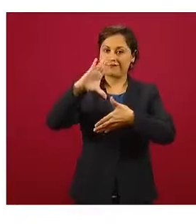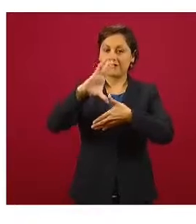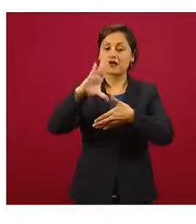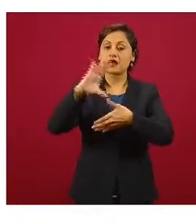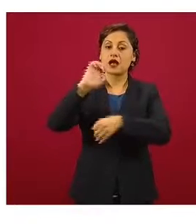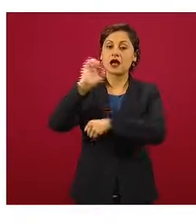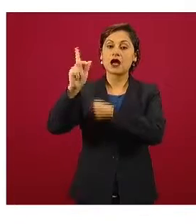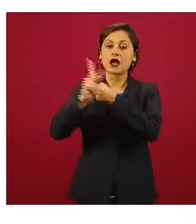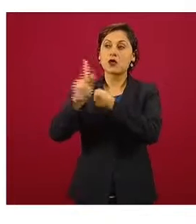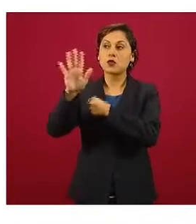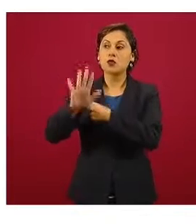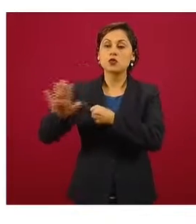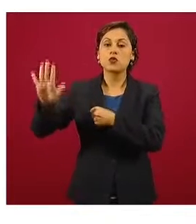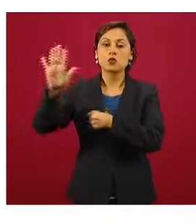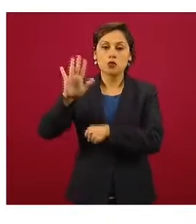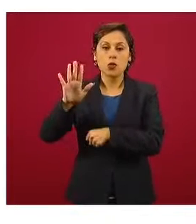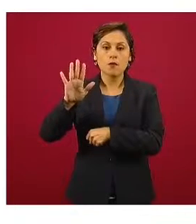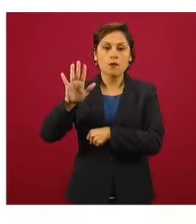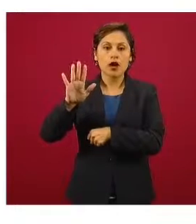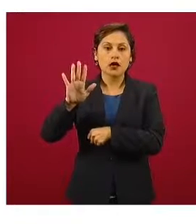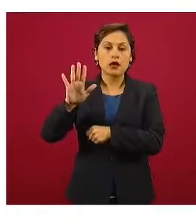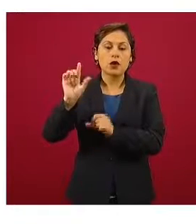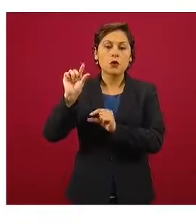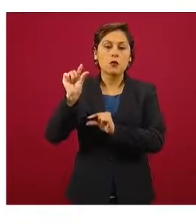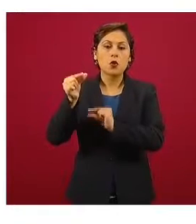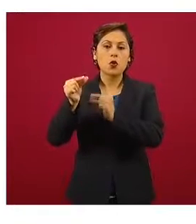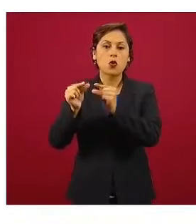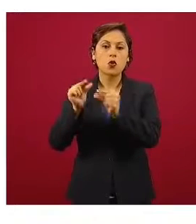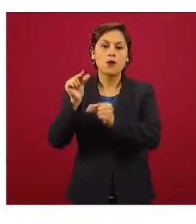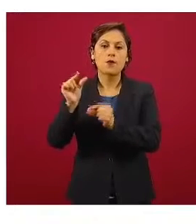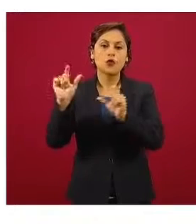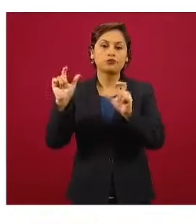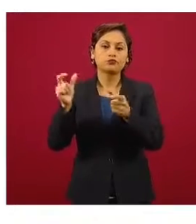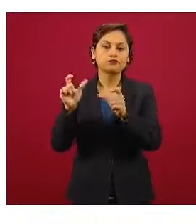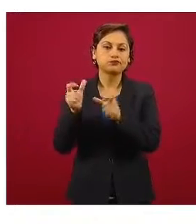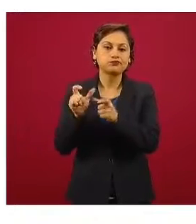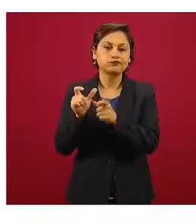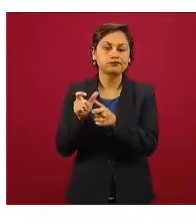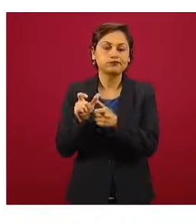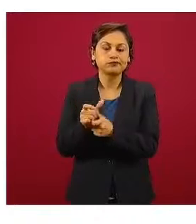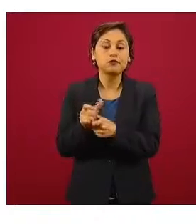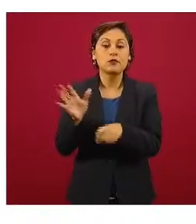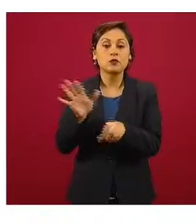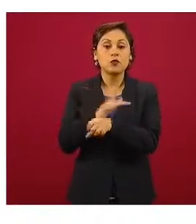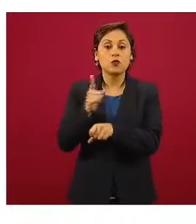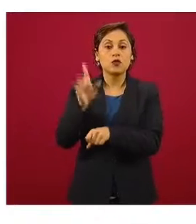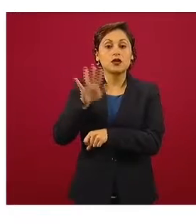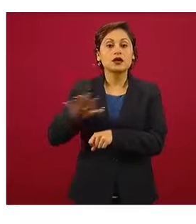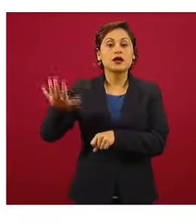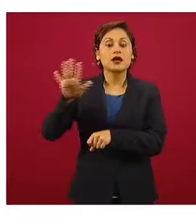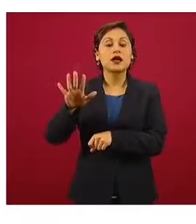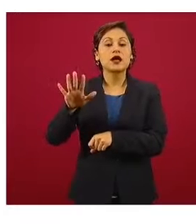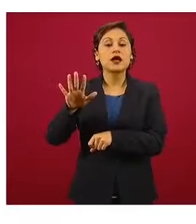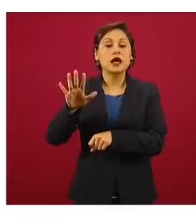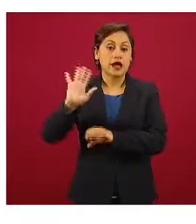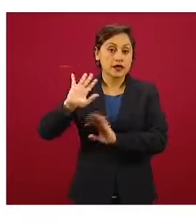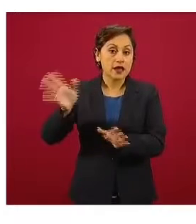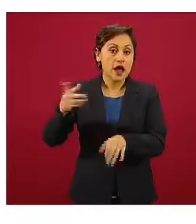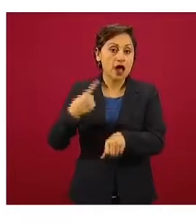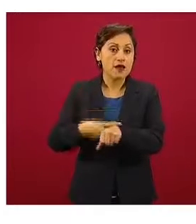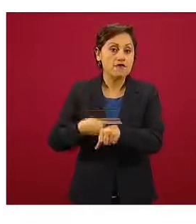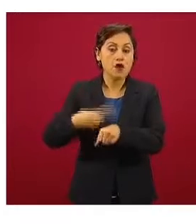Europa continua y progresivamente va disminuyendo su contribución en la medida en que la mayoría de las epidemias en Europa